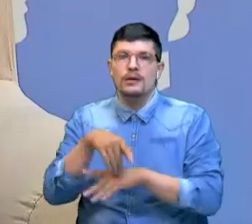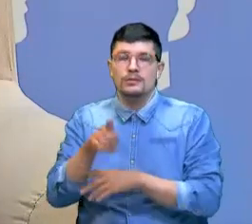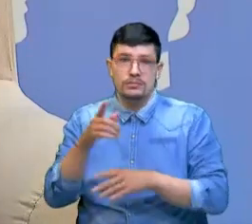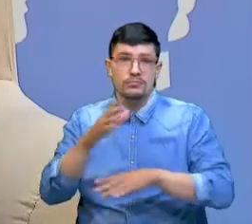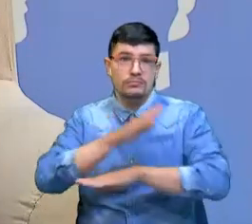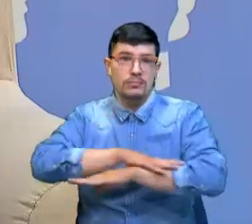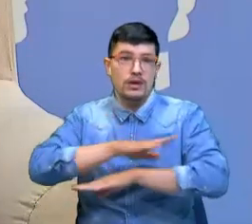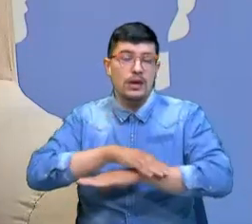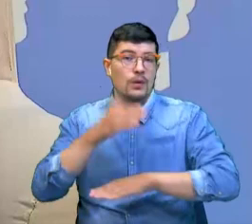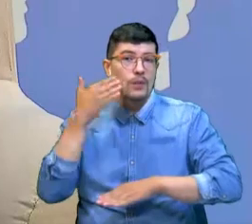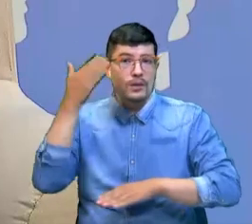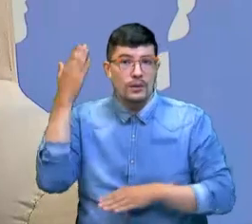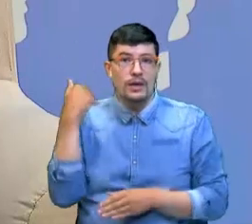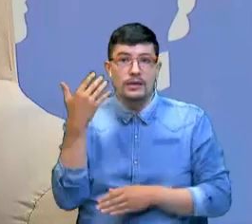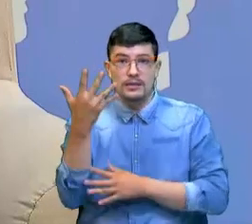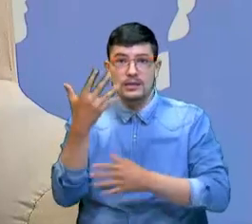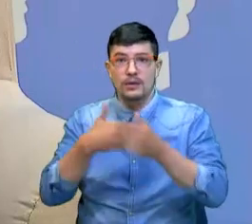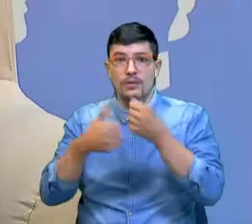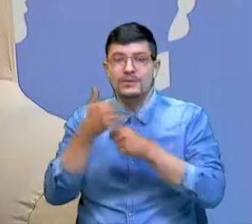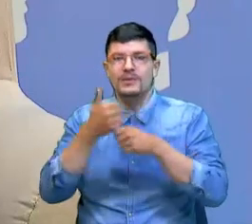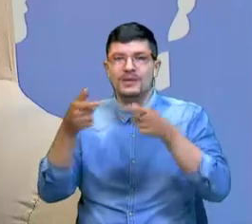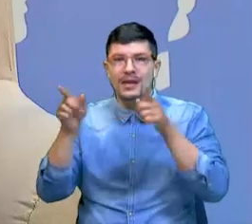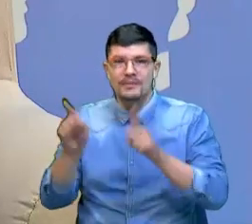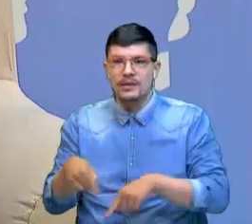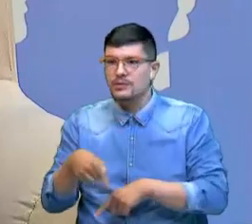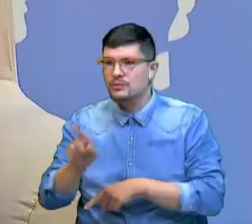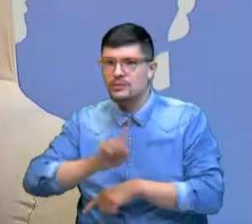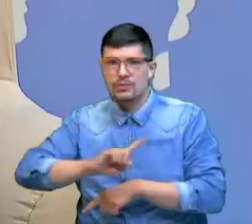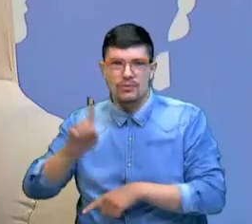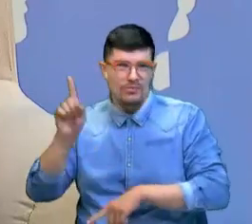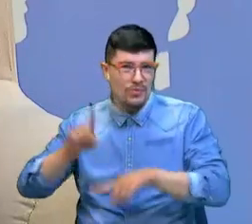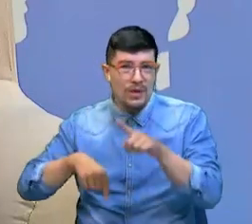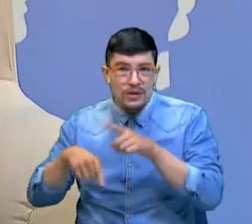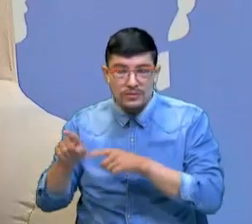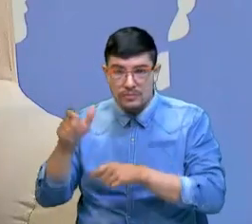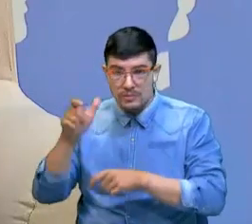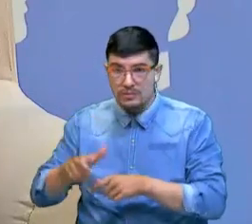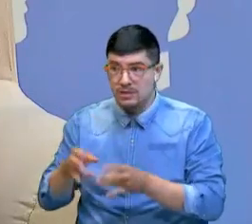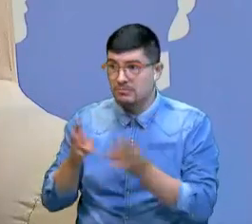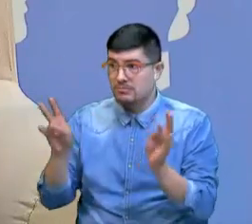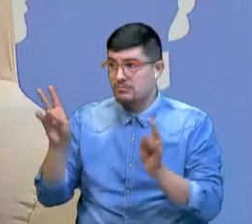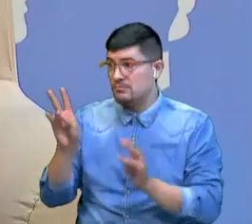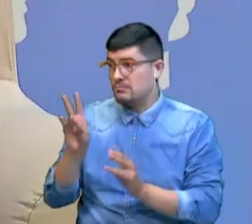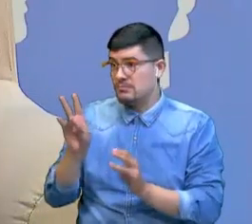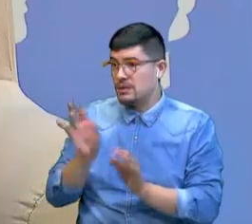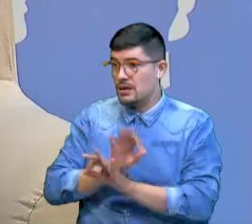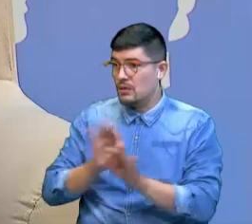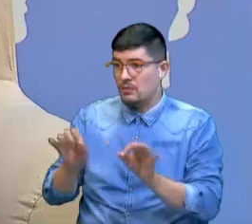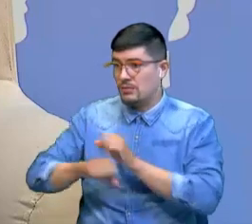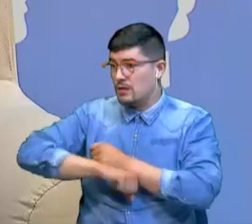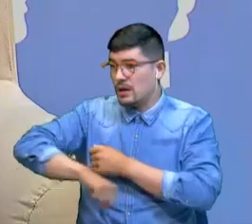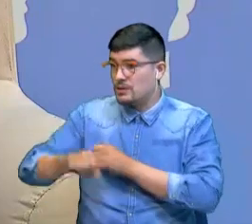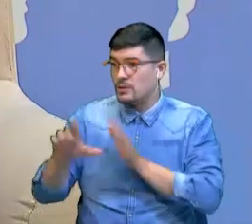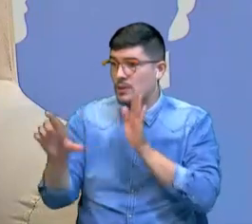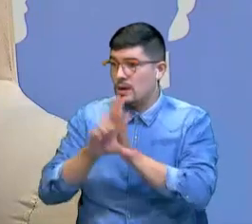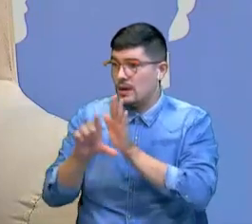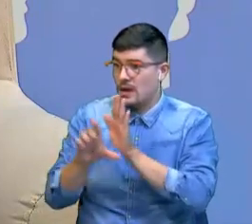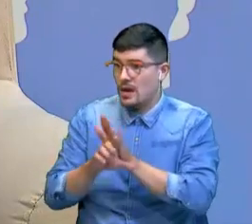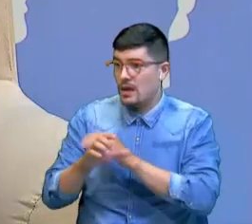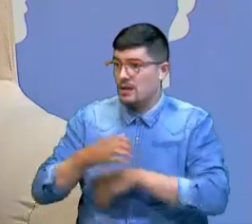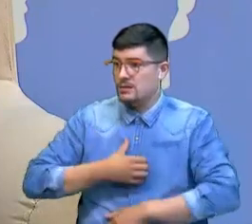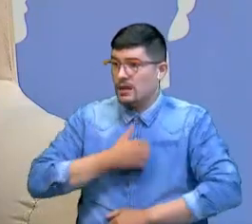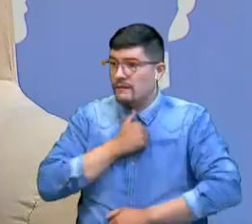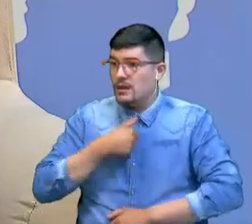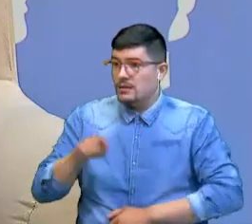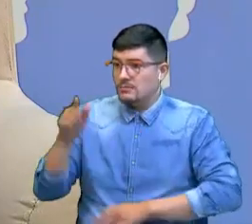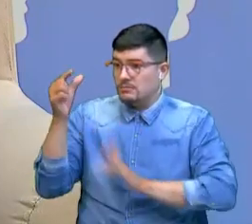los últimos 5 años. También, o sea, no podía, como cónyuge ya divorciada y sin efectos civiles de